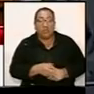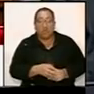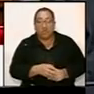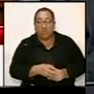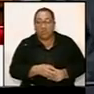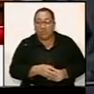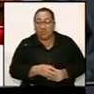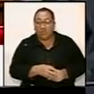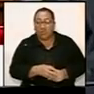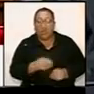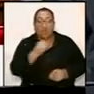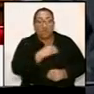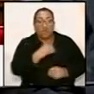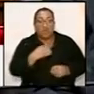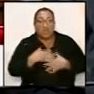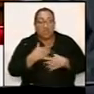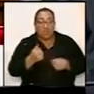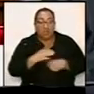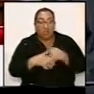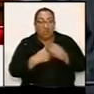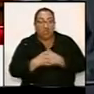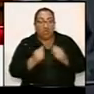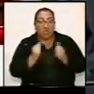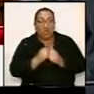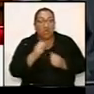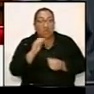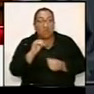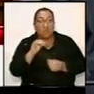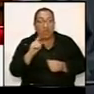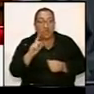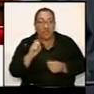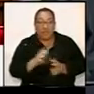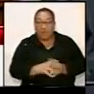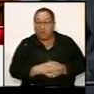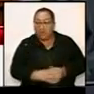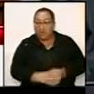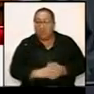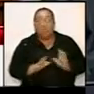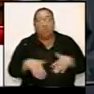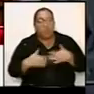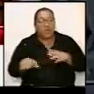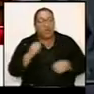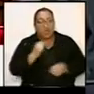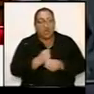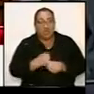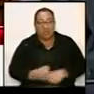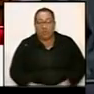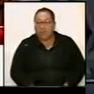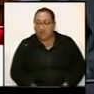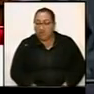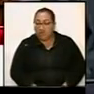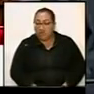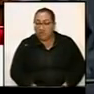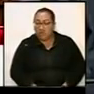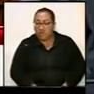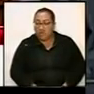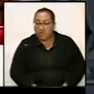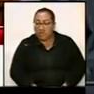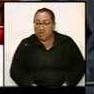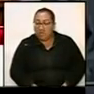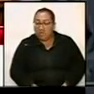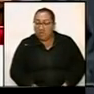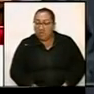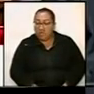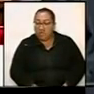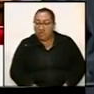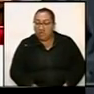ministra de Salud, en articulación con el MIDIS, pueden hacer este trabajo. Retómelo como una